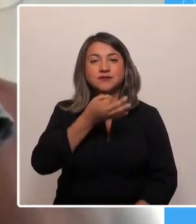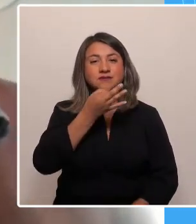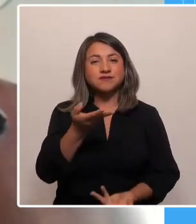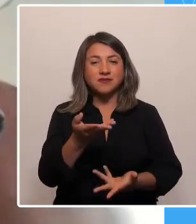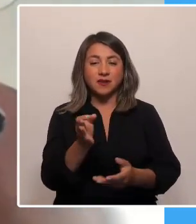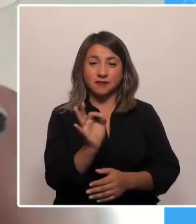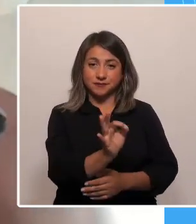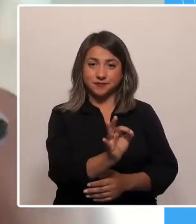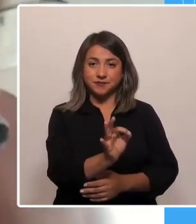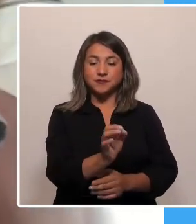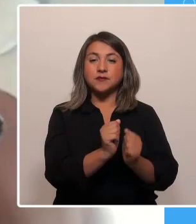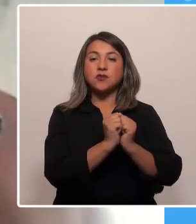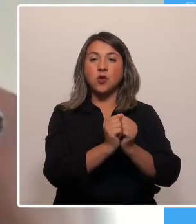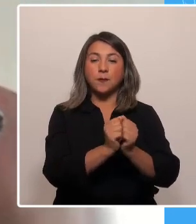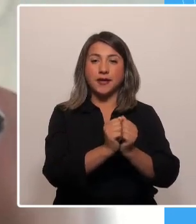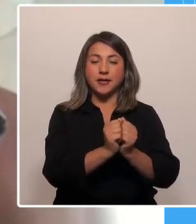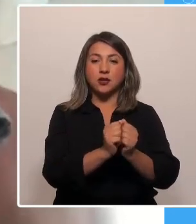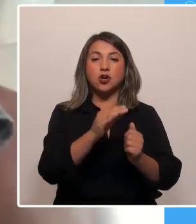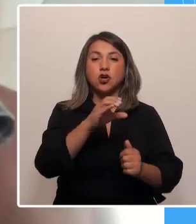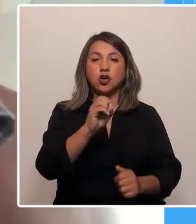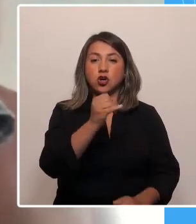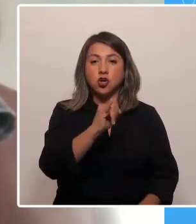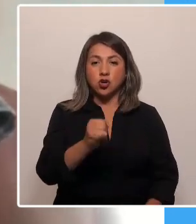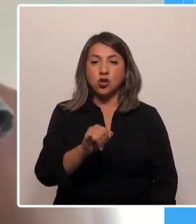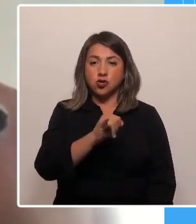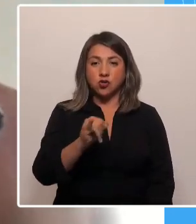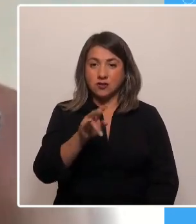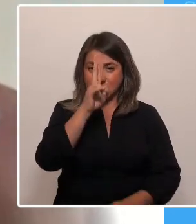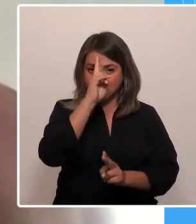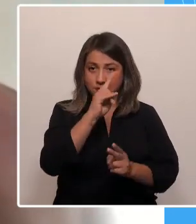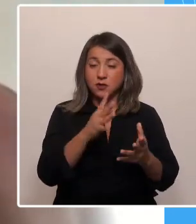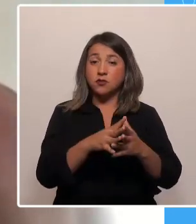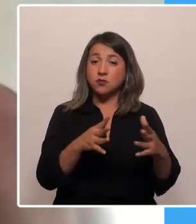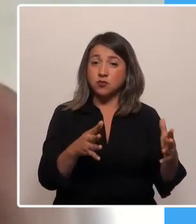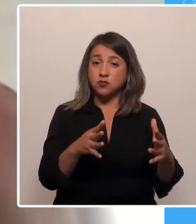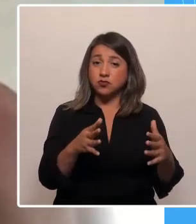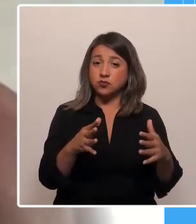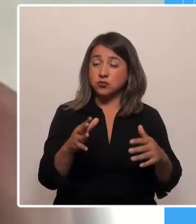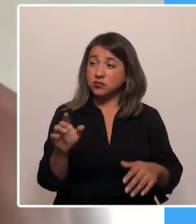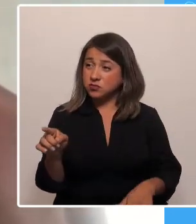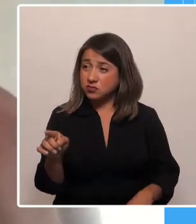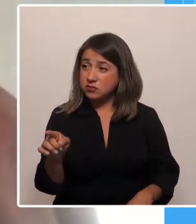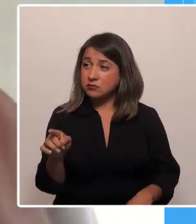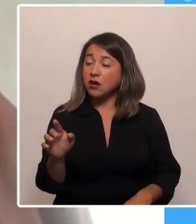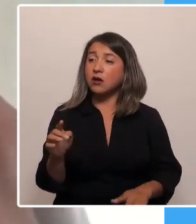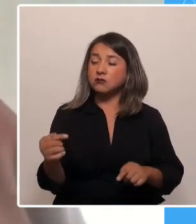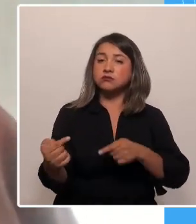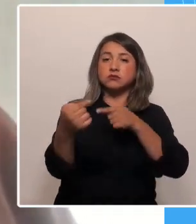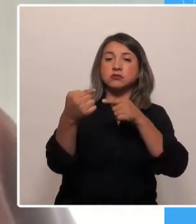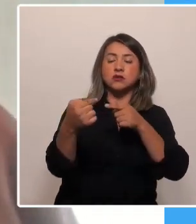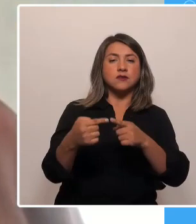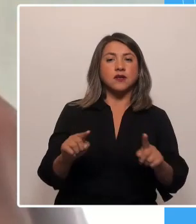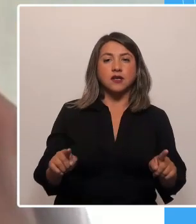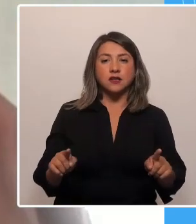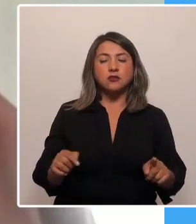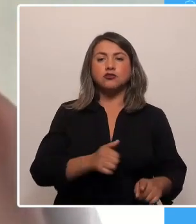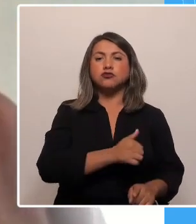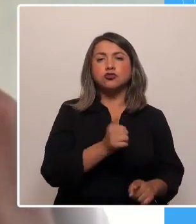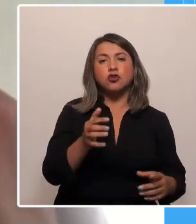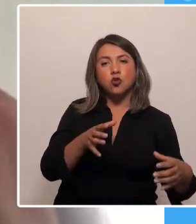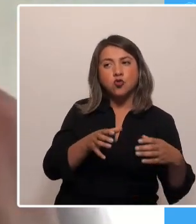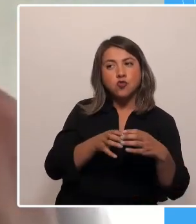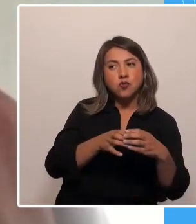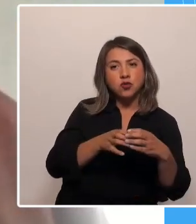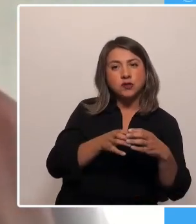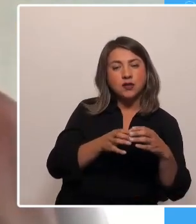colega Cosi, a quien respeto mucho, que discrepo de él en el sentido de que todos los sectores están detrás de los avances de los derechos